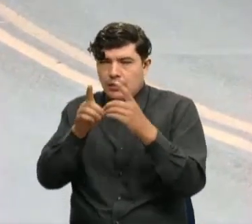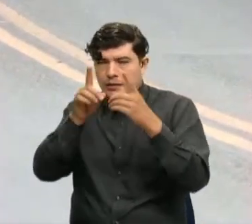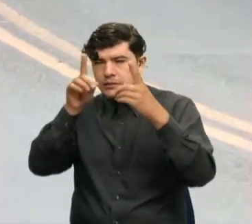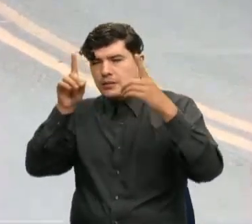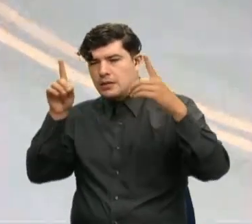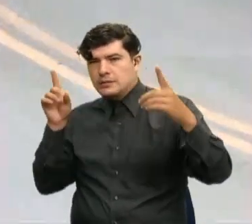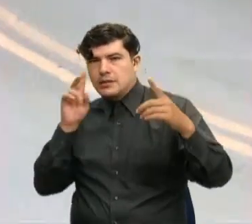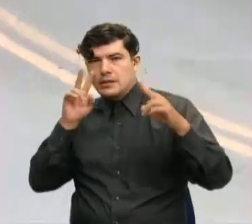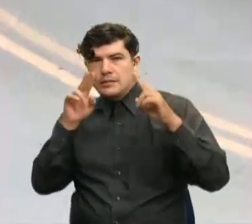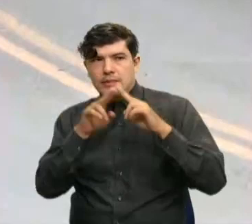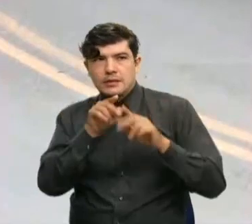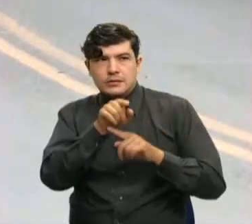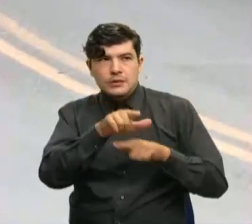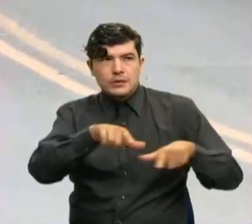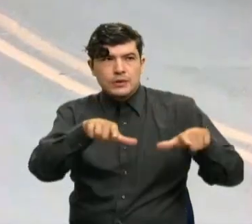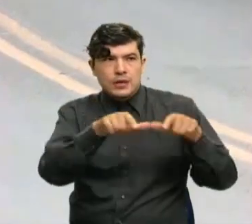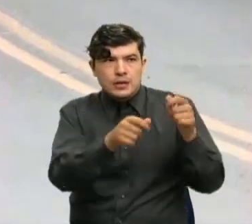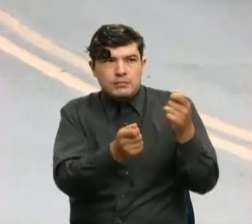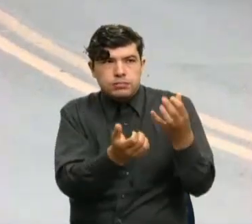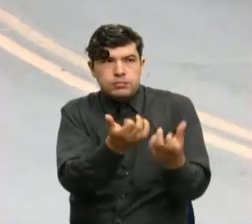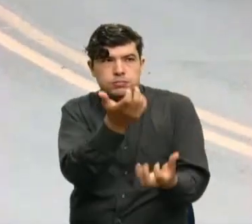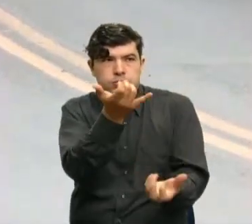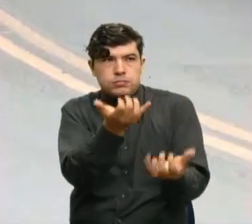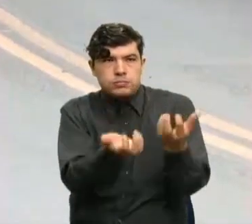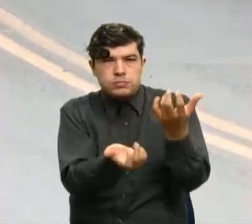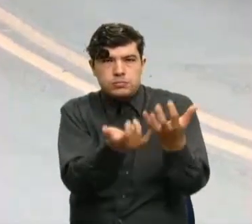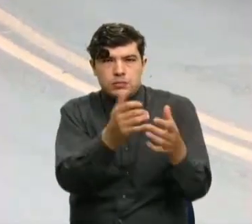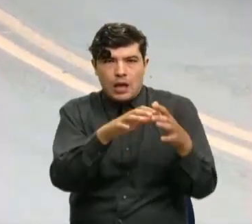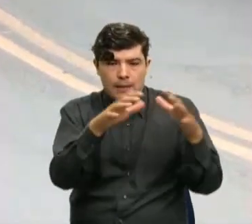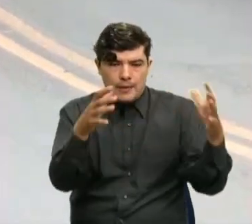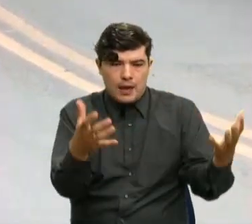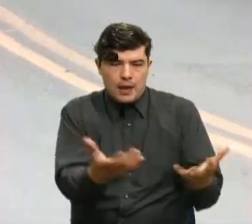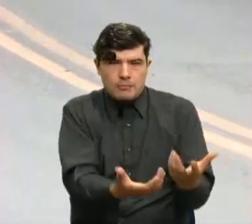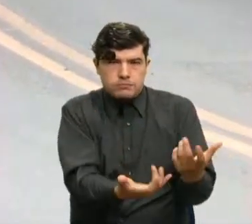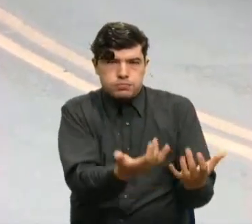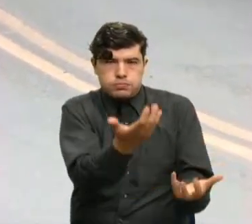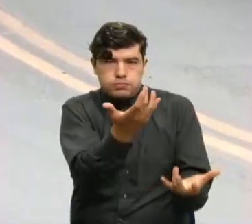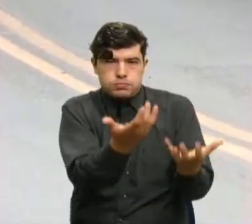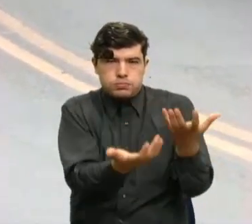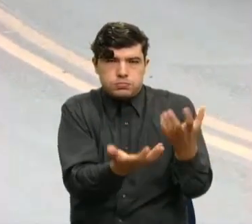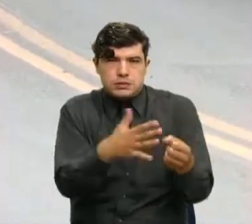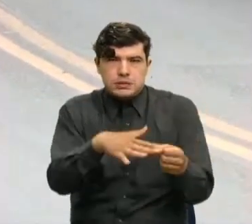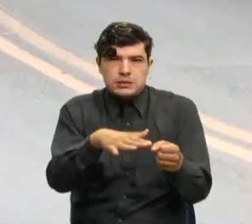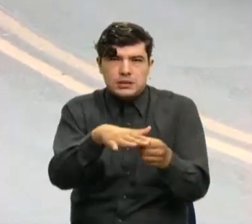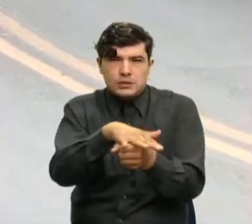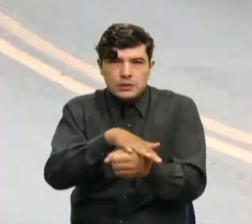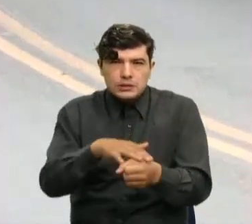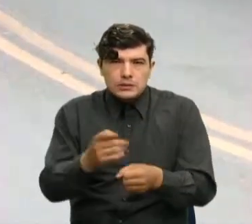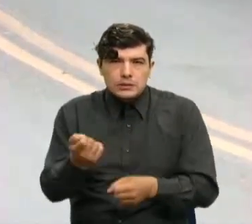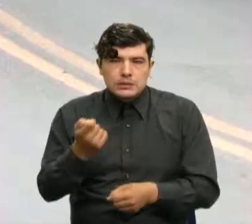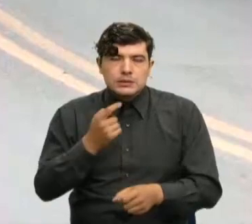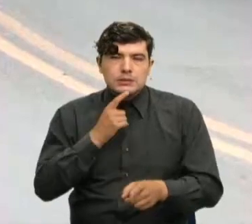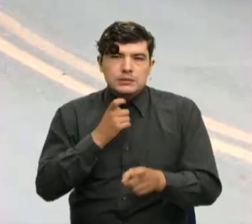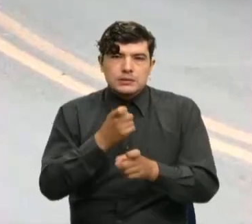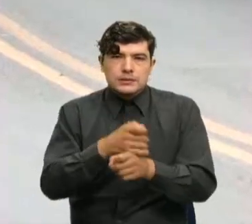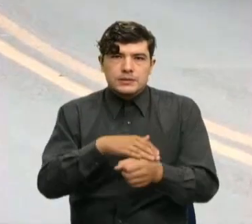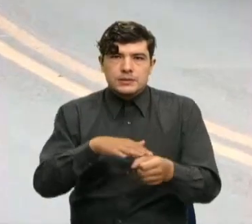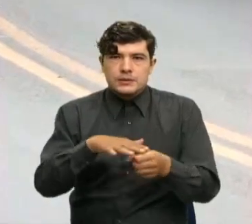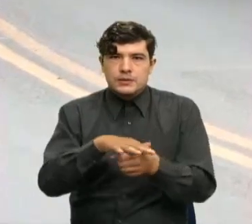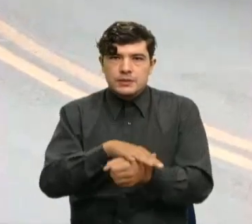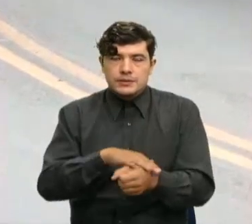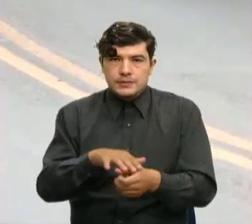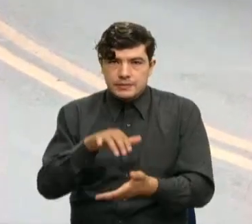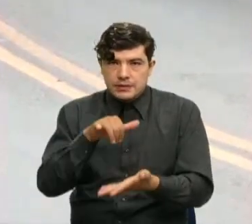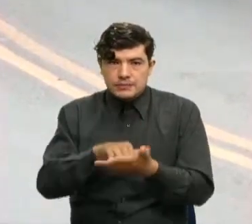la candela, mire, están viendo precisamente el fuego que le ponen a la vía, la situación se pone tensa en ese punto y